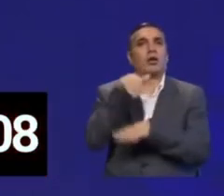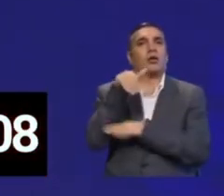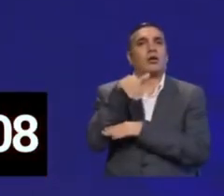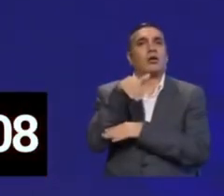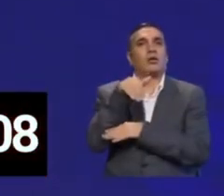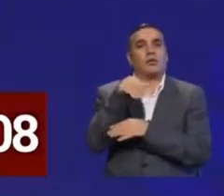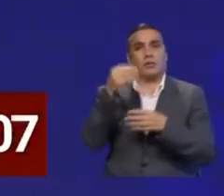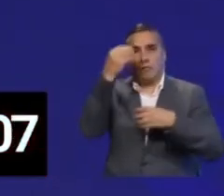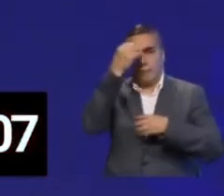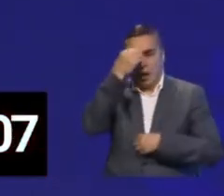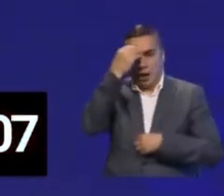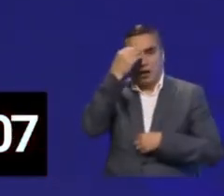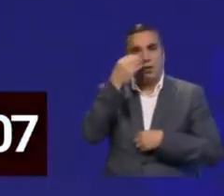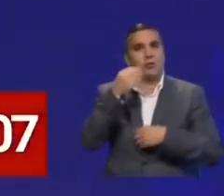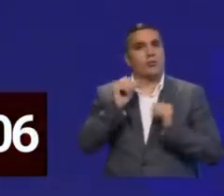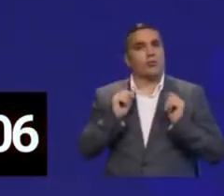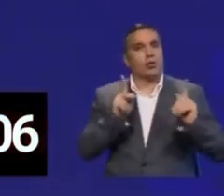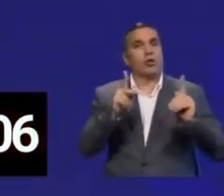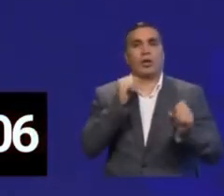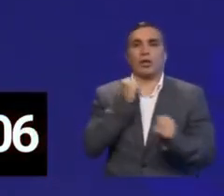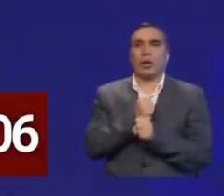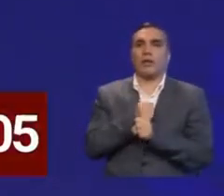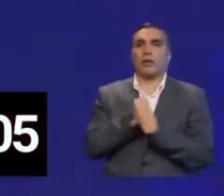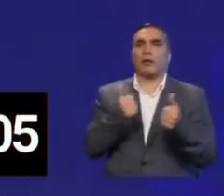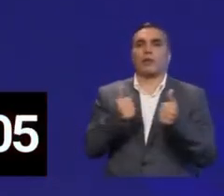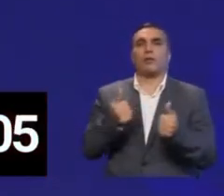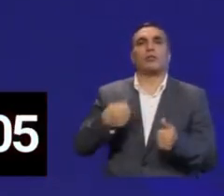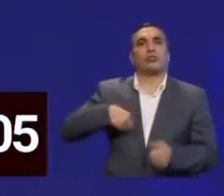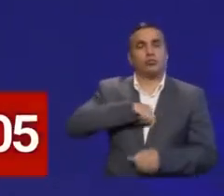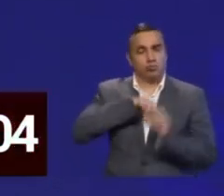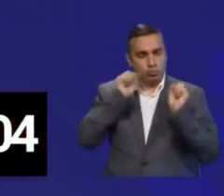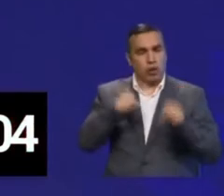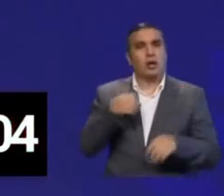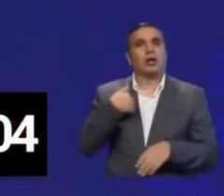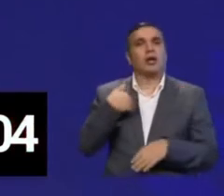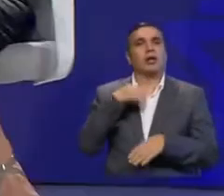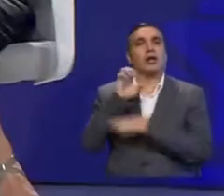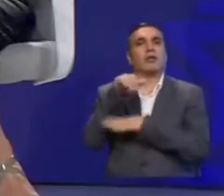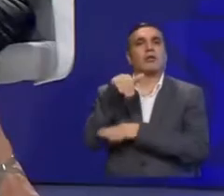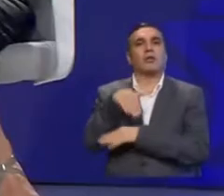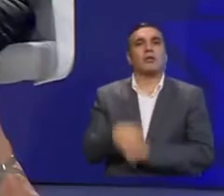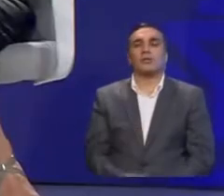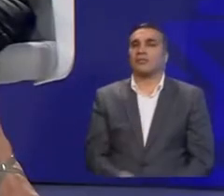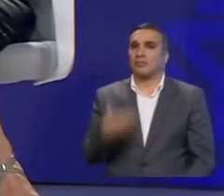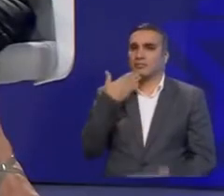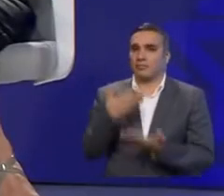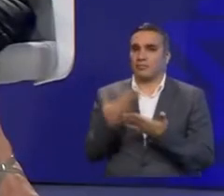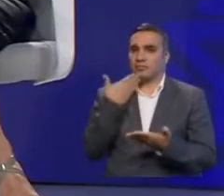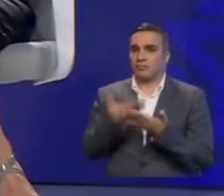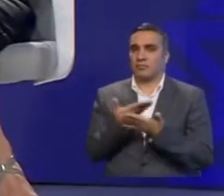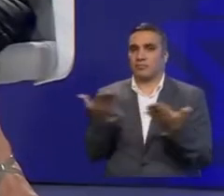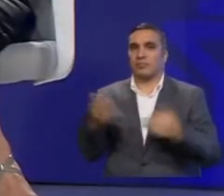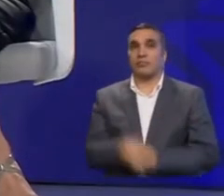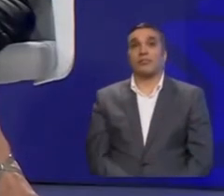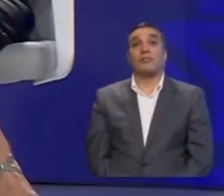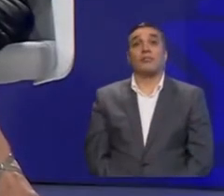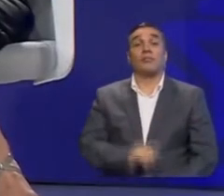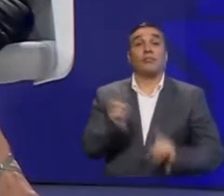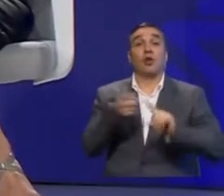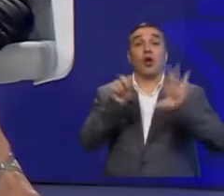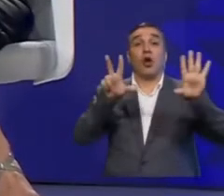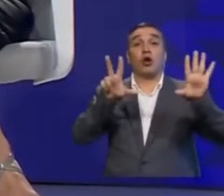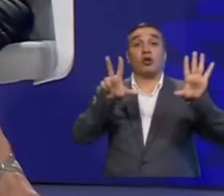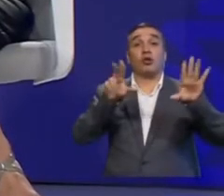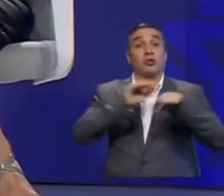de valores, de oportunidades y de trabajo que lo somos los ecuatorianos. Gracias, señor Hervas. Nuestros primeros